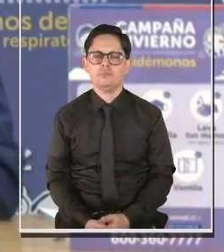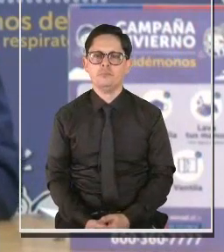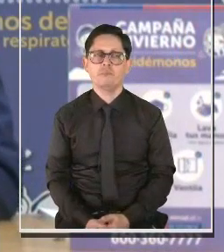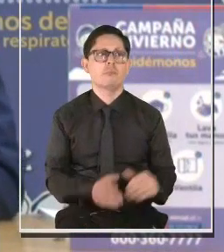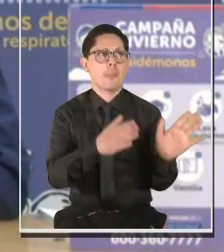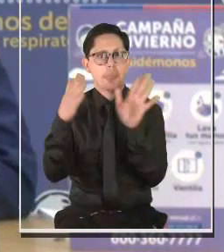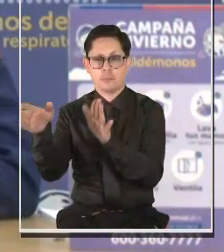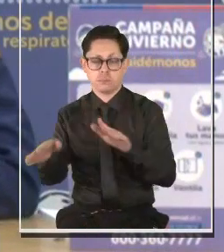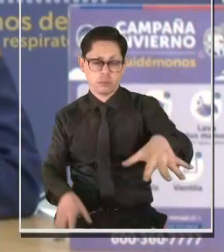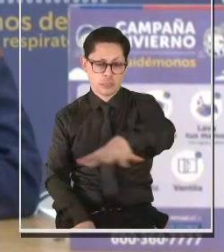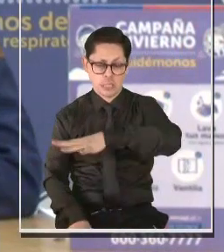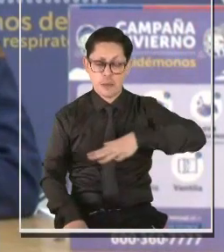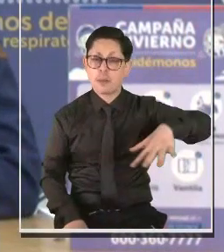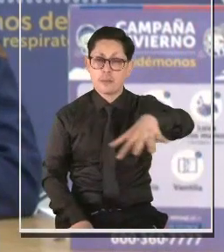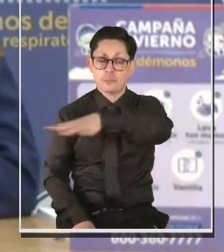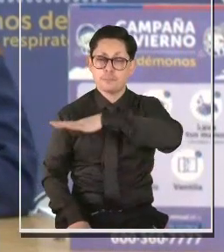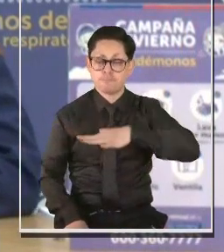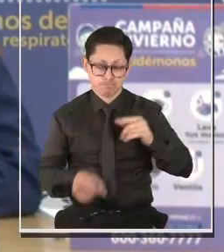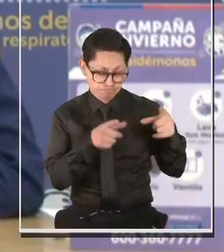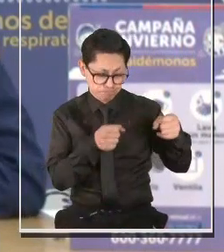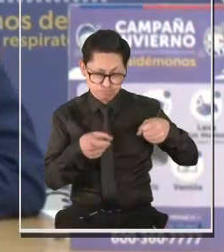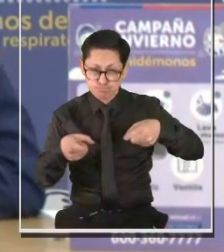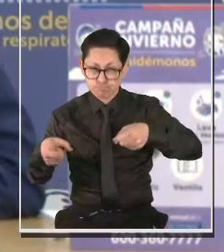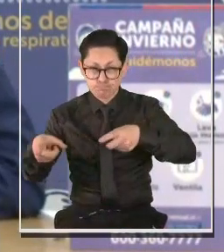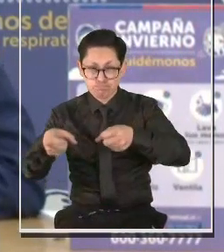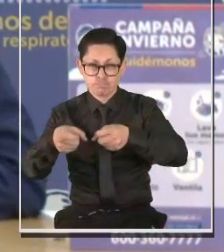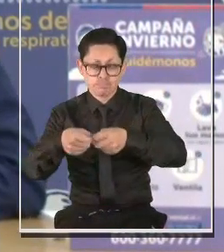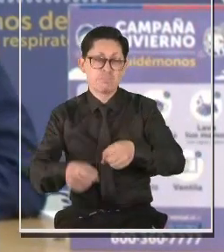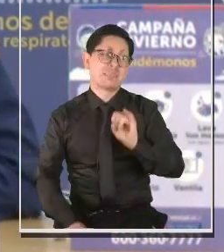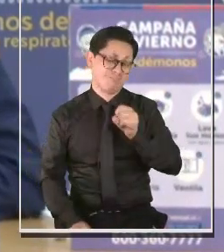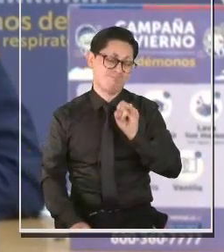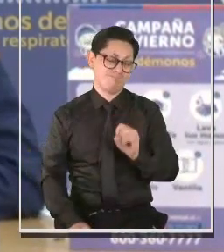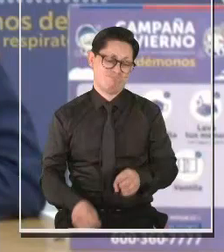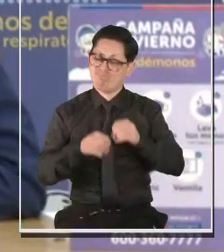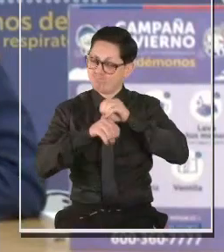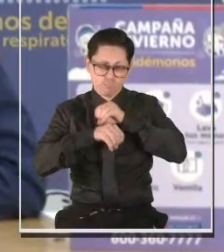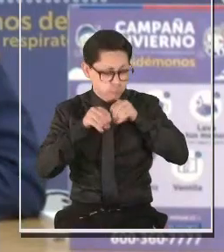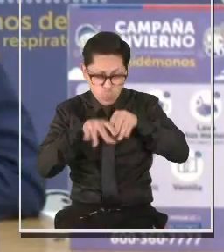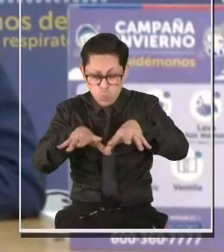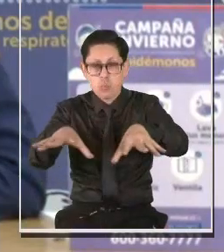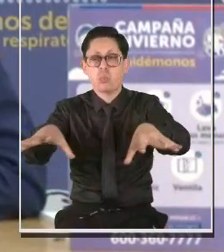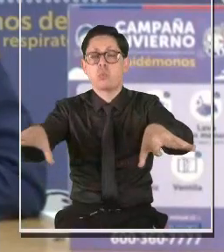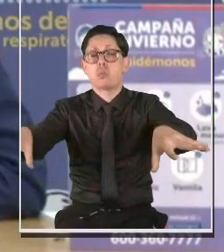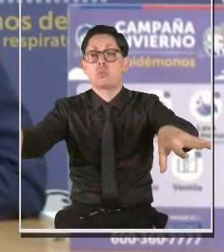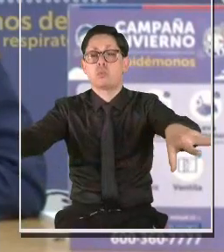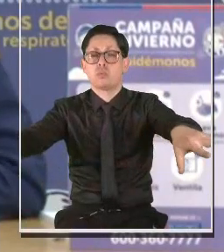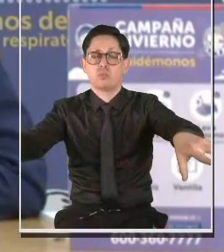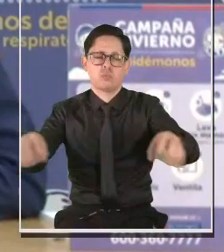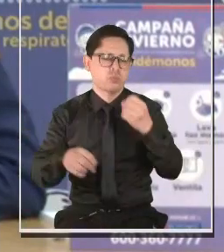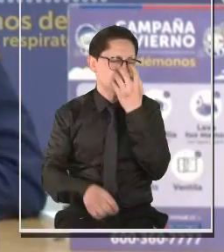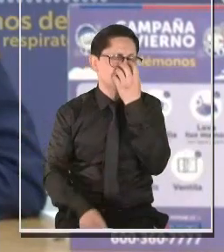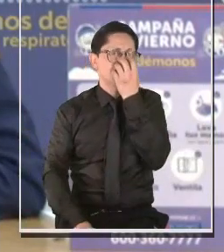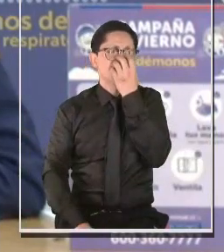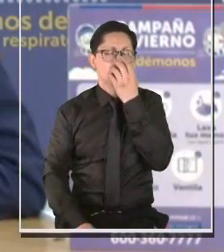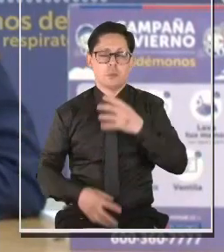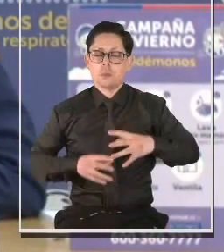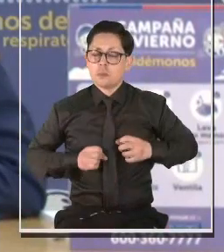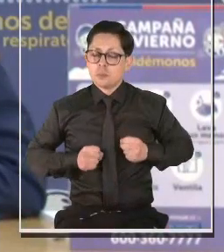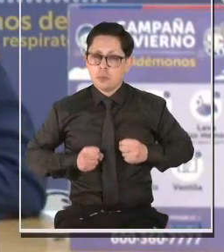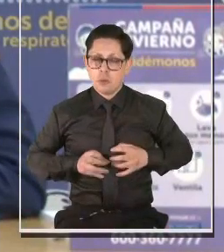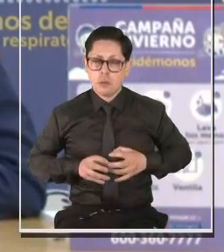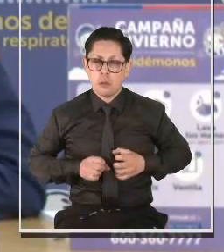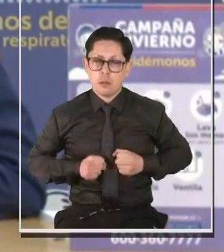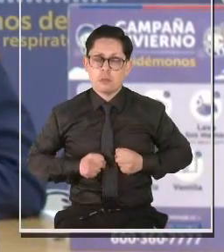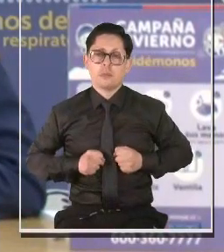con respecto a las situaciones epidemiológicas podemos dar cuenta de que sigue circulando de manera importante de los distintos virus respiratorios